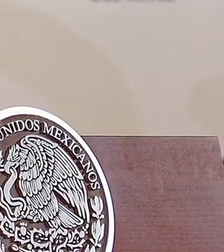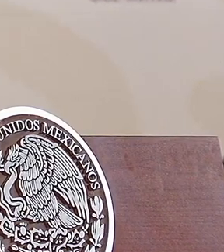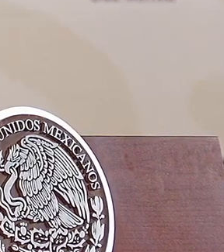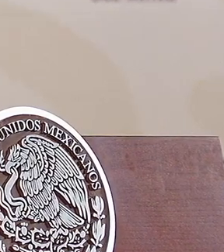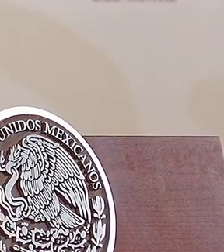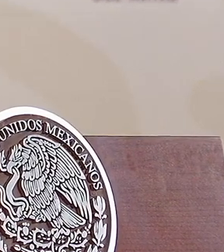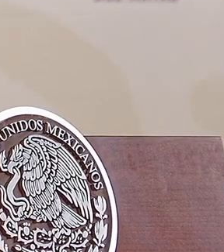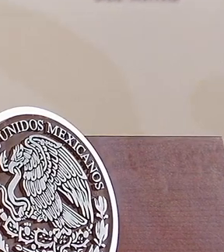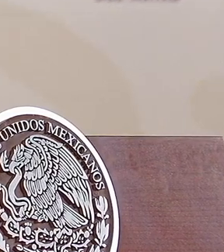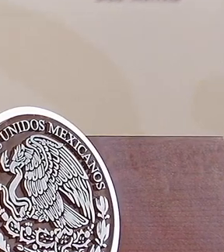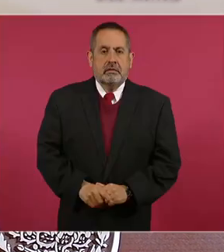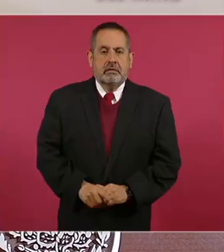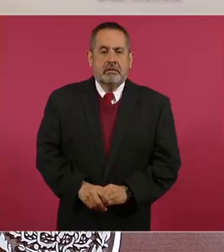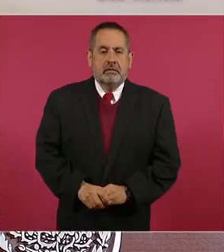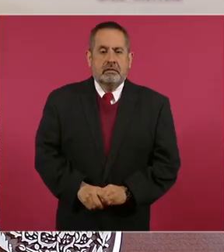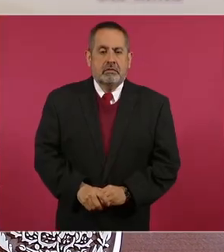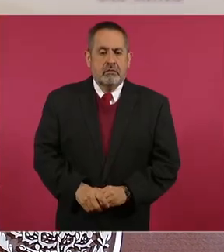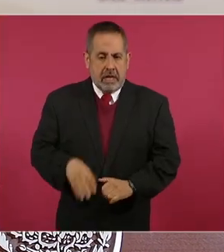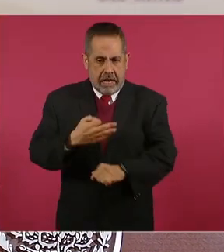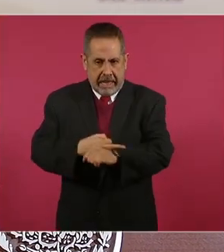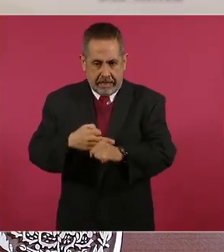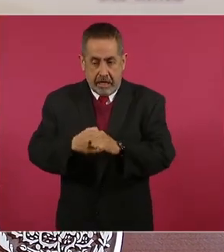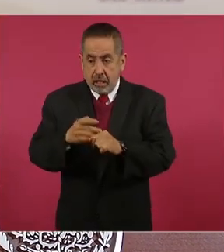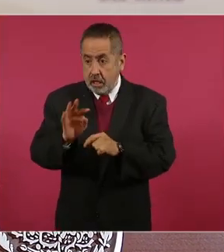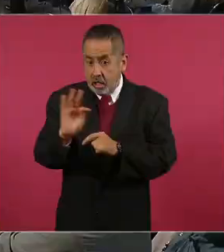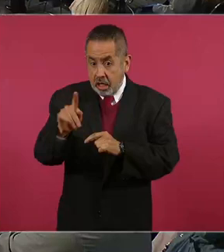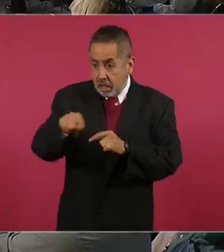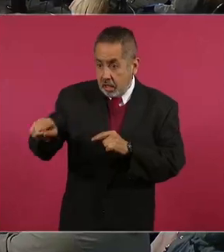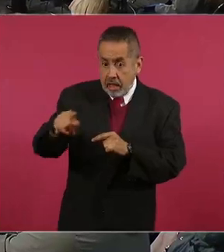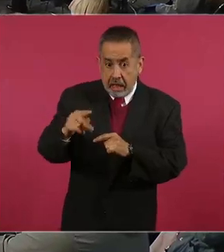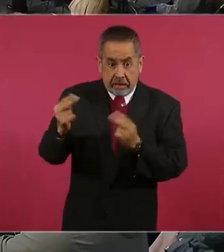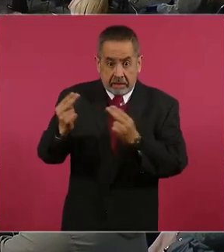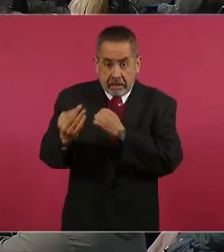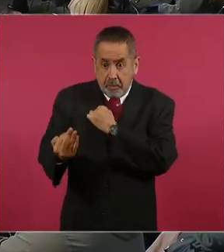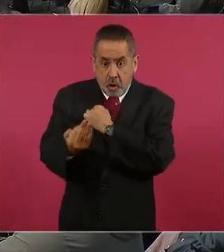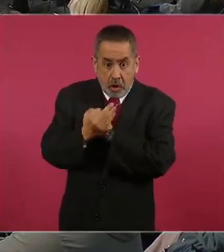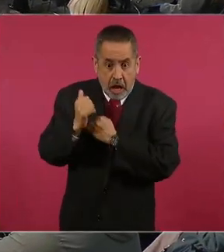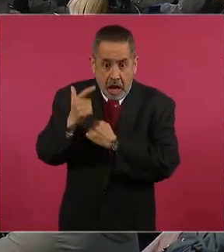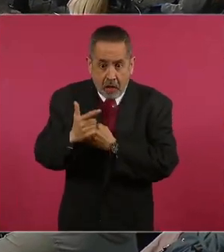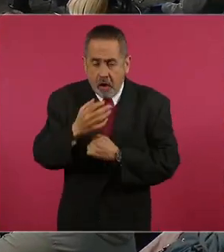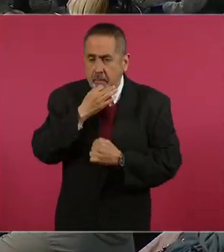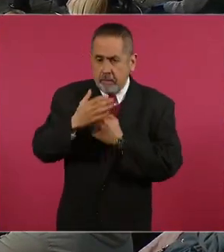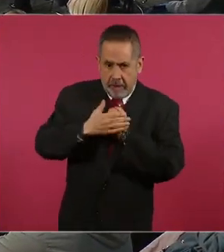quieran o deseen protección, lo que necesiten.